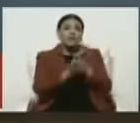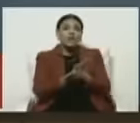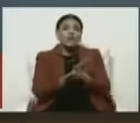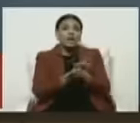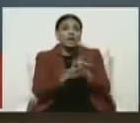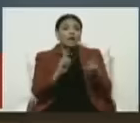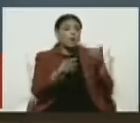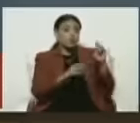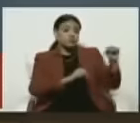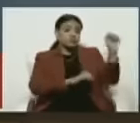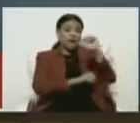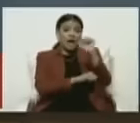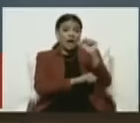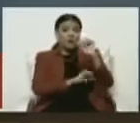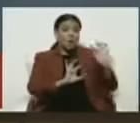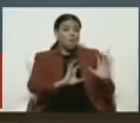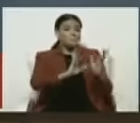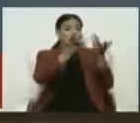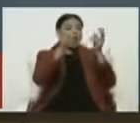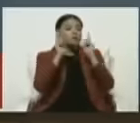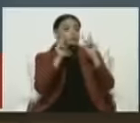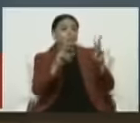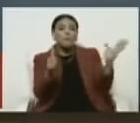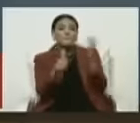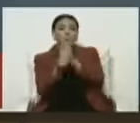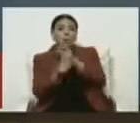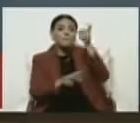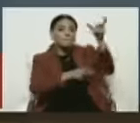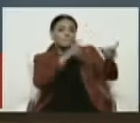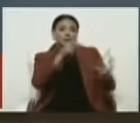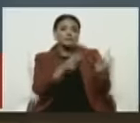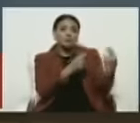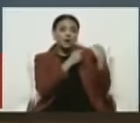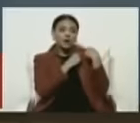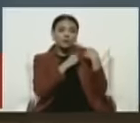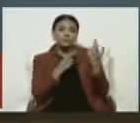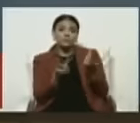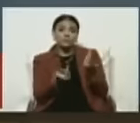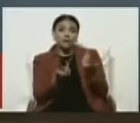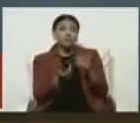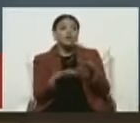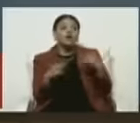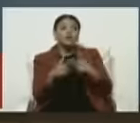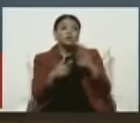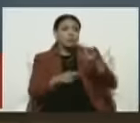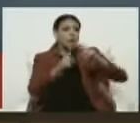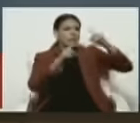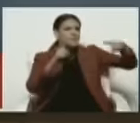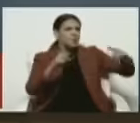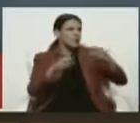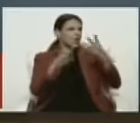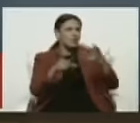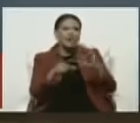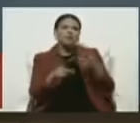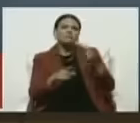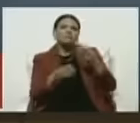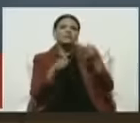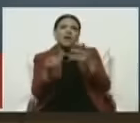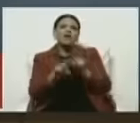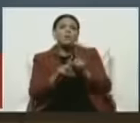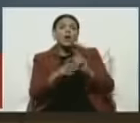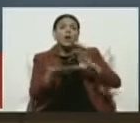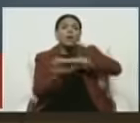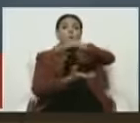tanquilla, antes mencionando, obviamente la consecuencia fue causar fallas eléctricas en todo el sector.